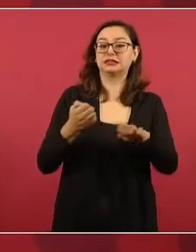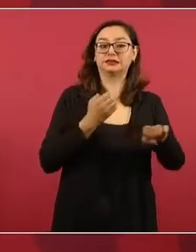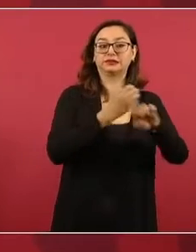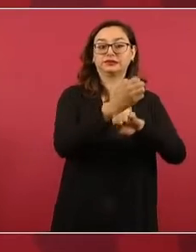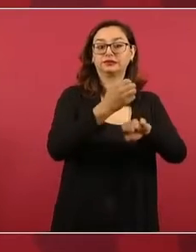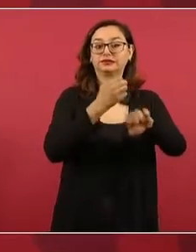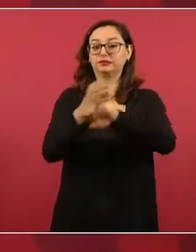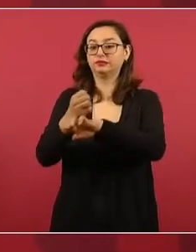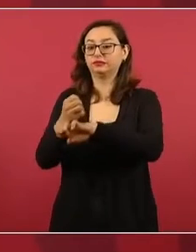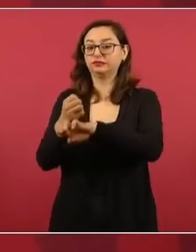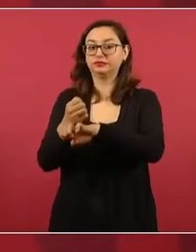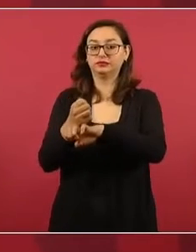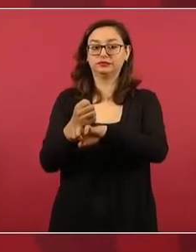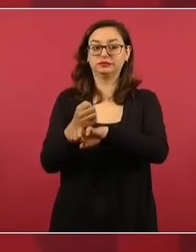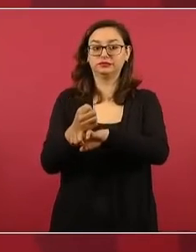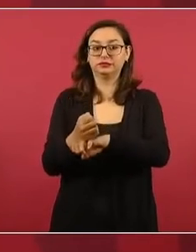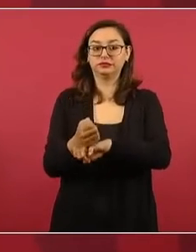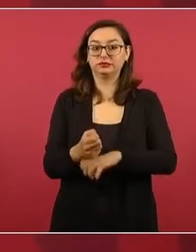perdimos 2,